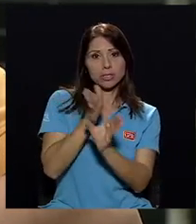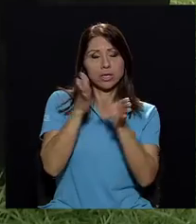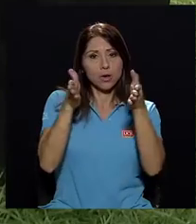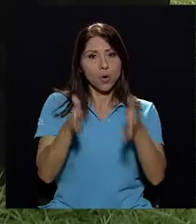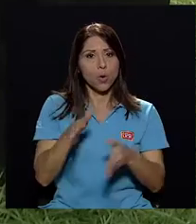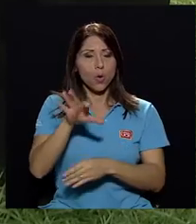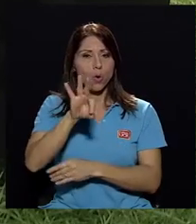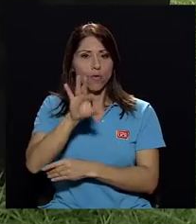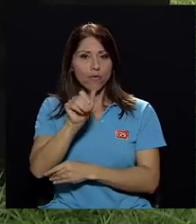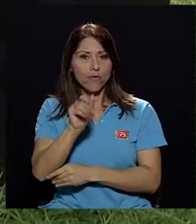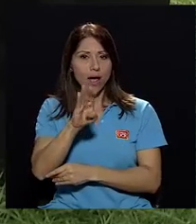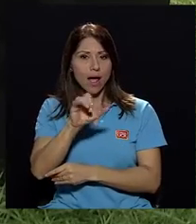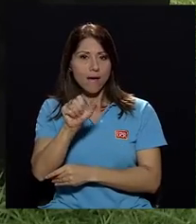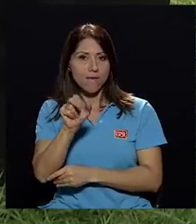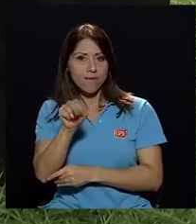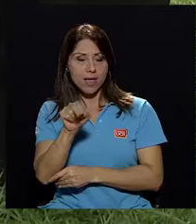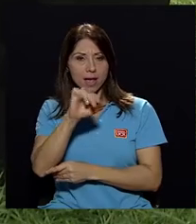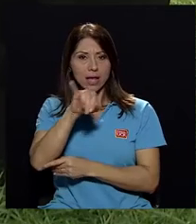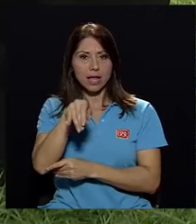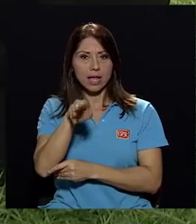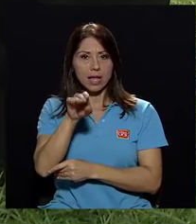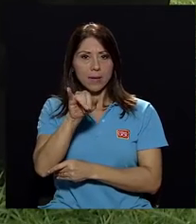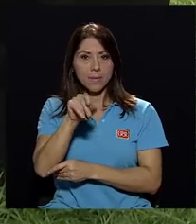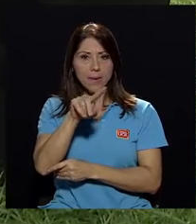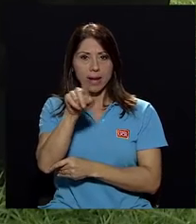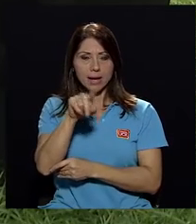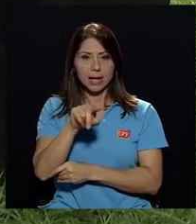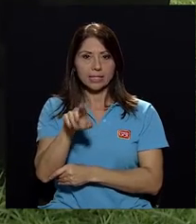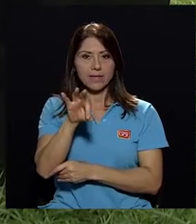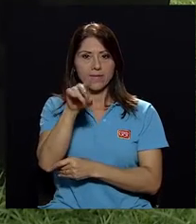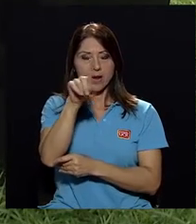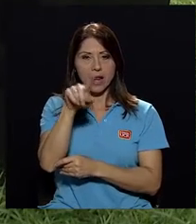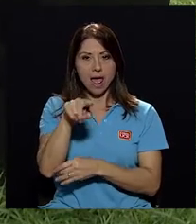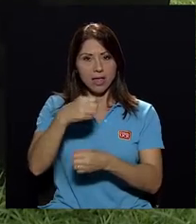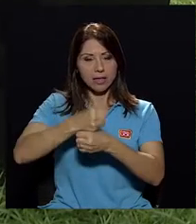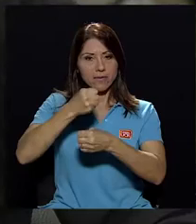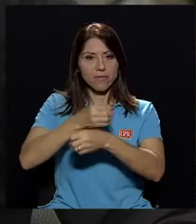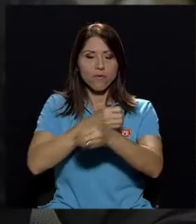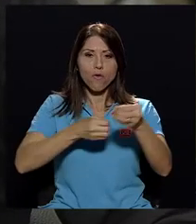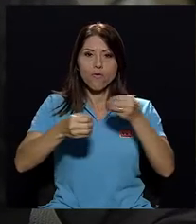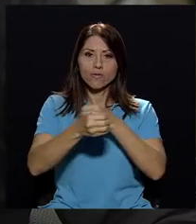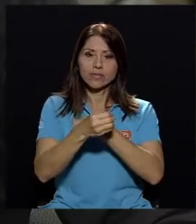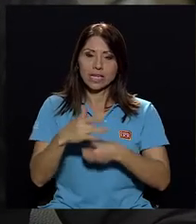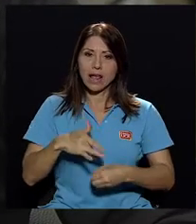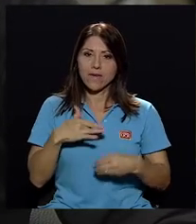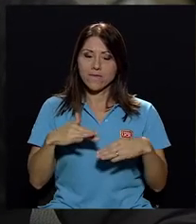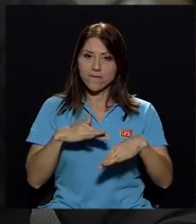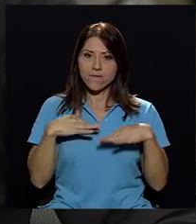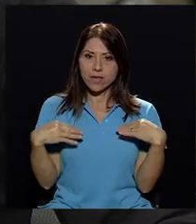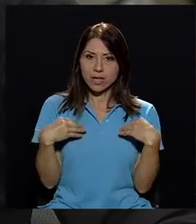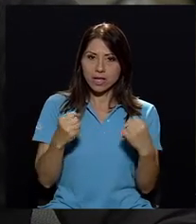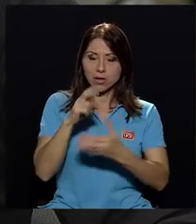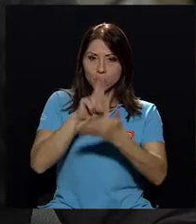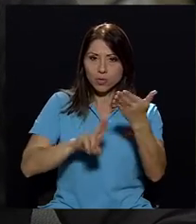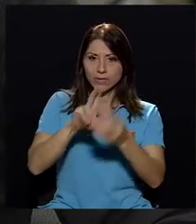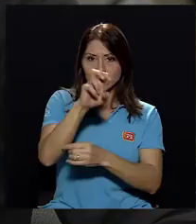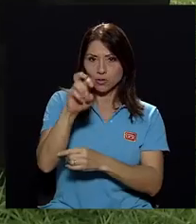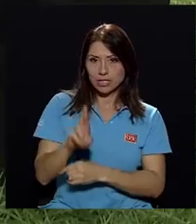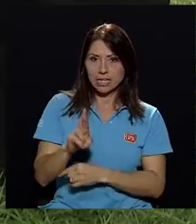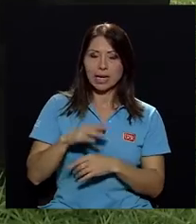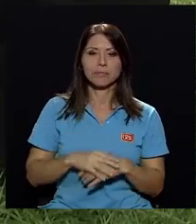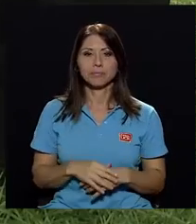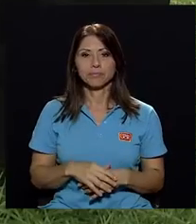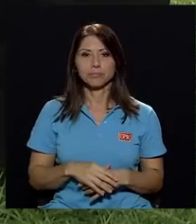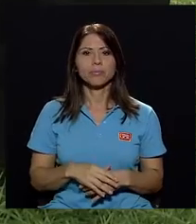el psicólogo Fabián Jiménez Fernández, quien trabaja en la Oficina de Bienestar y Salud de la Universidad de Costa Rica.